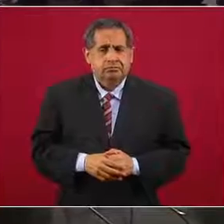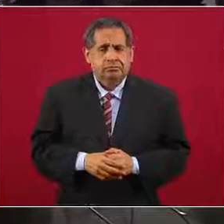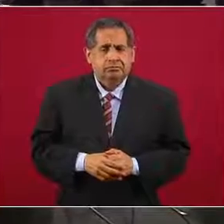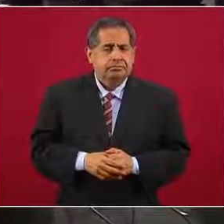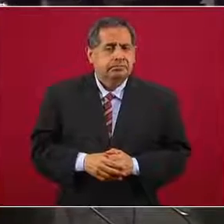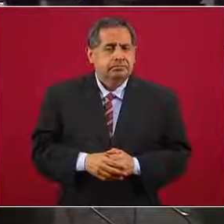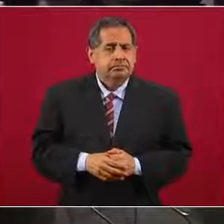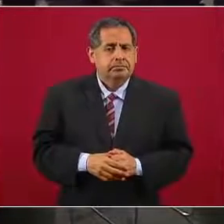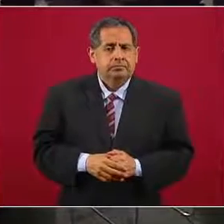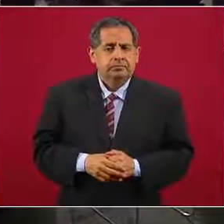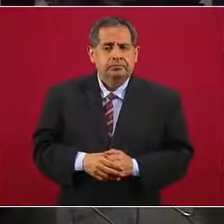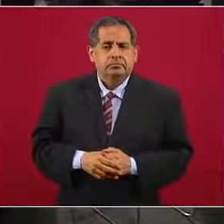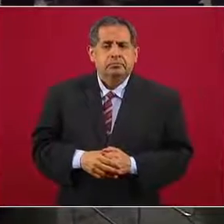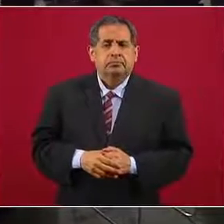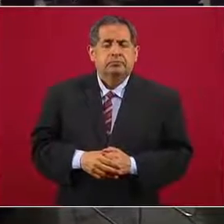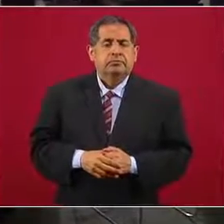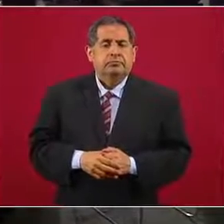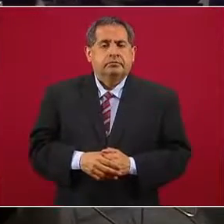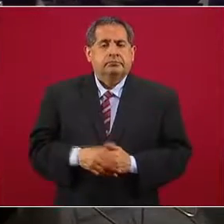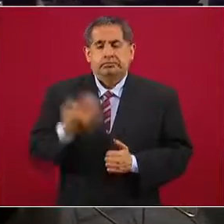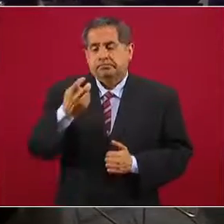Entonces,